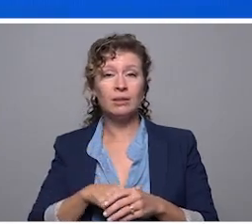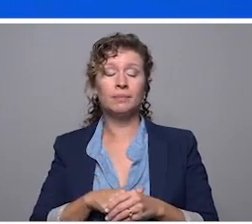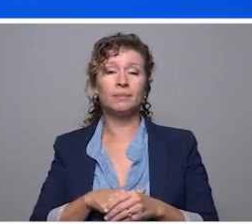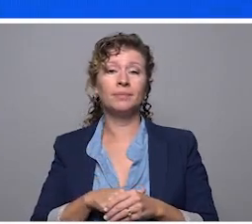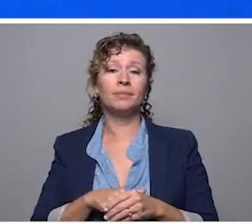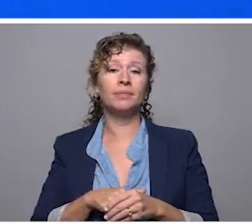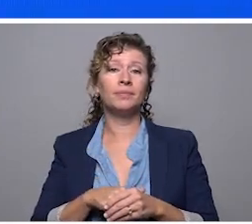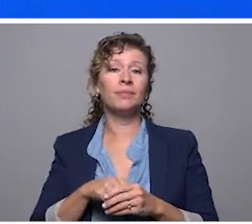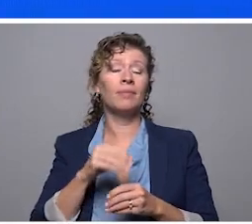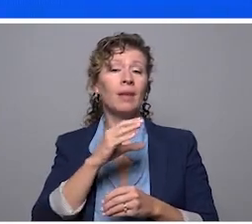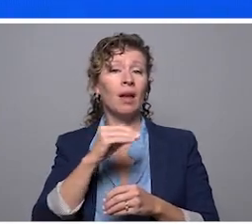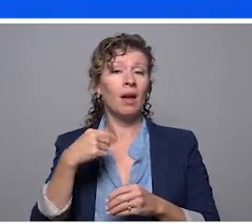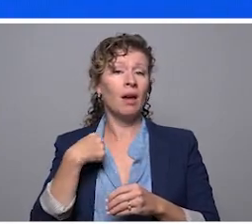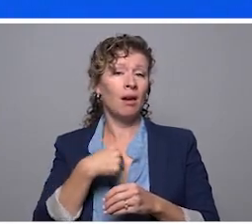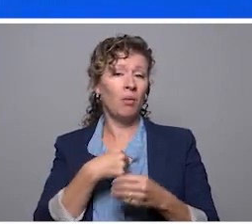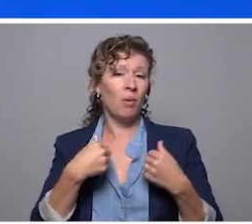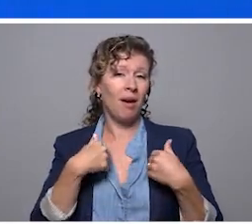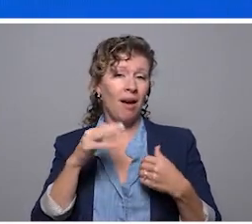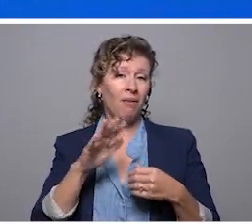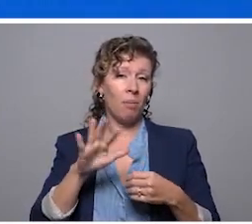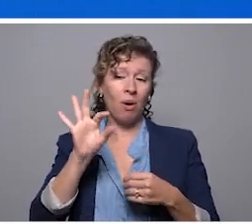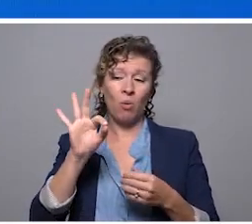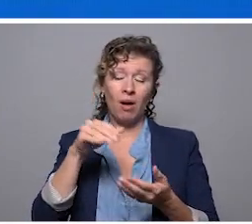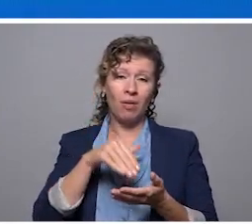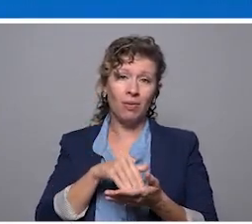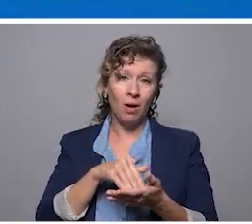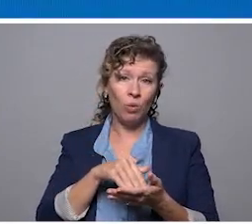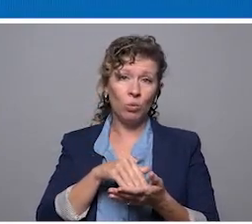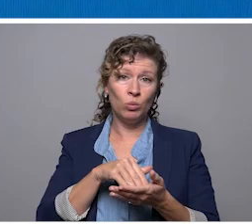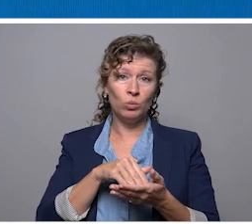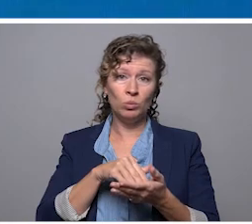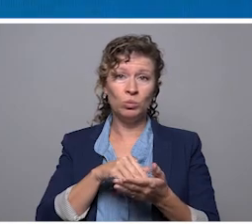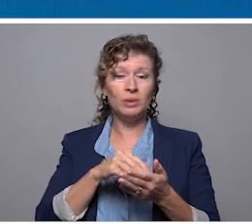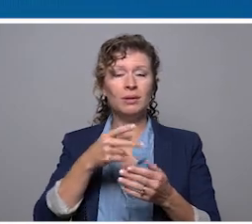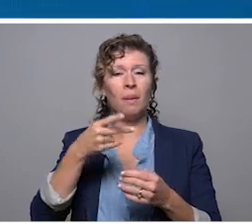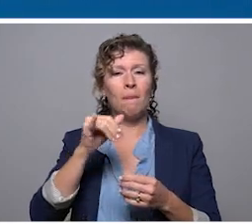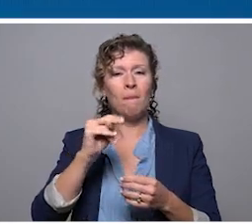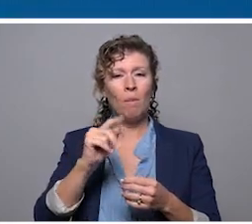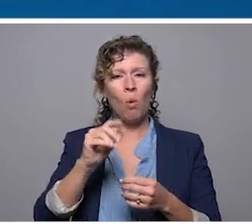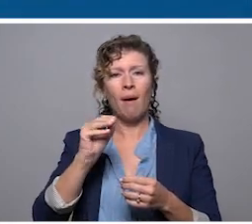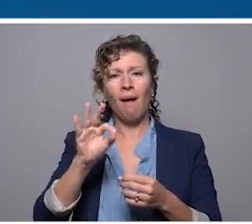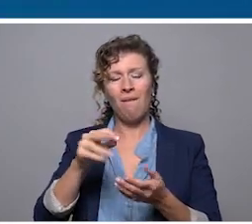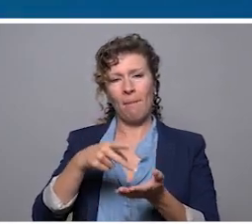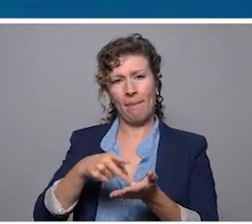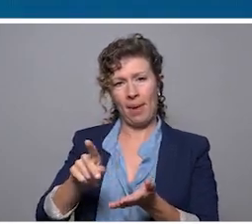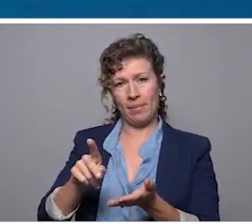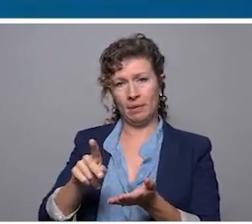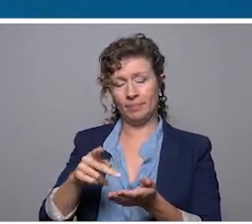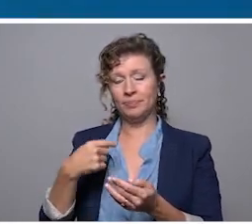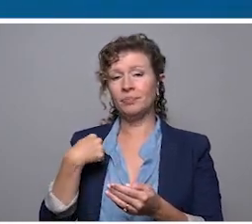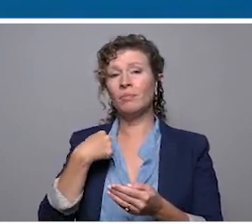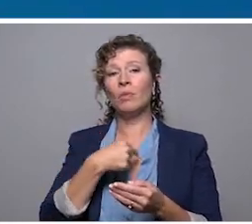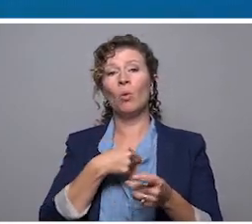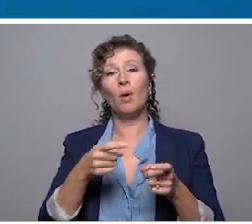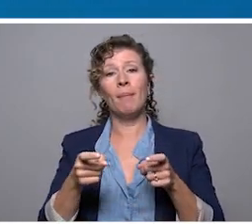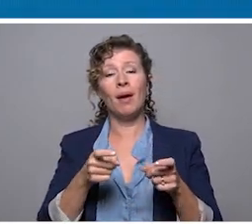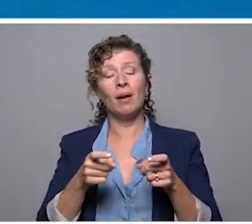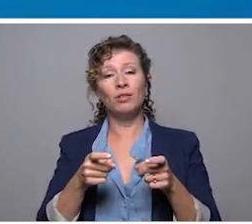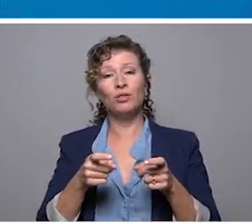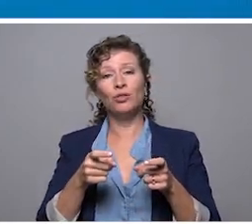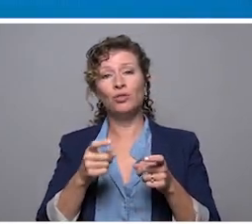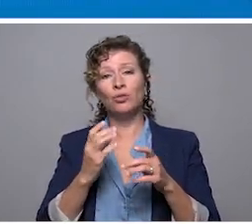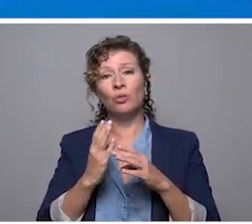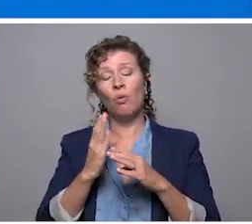unas 9000 puntos de pago con botón de pago administramos un poco más